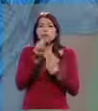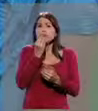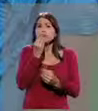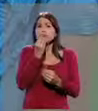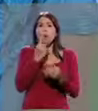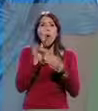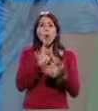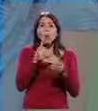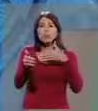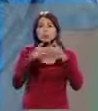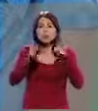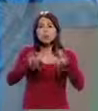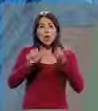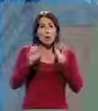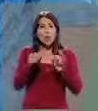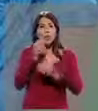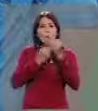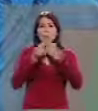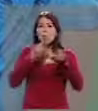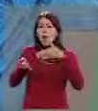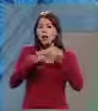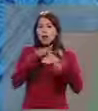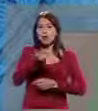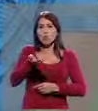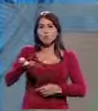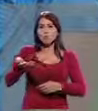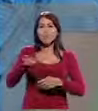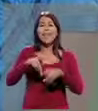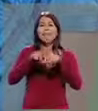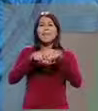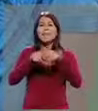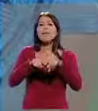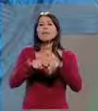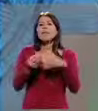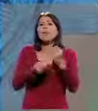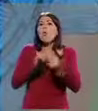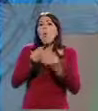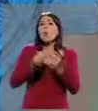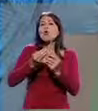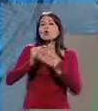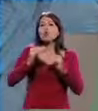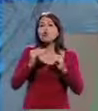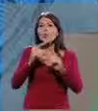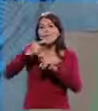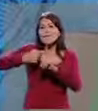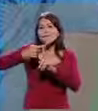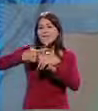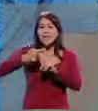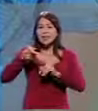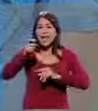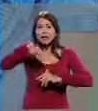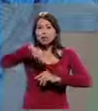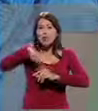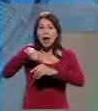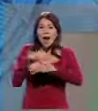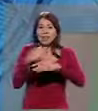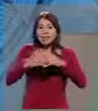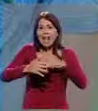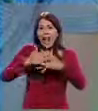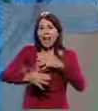podrían comer cualquier cosa eso más bien va a depender de cómo est su nivel de de azúcar en sangre su control